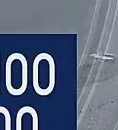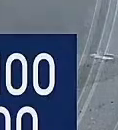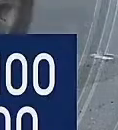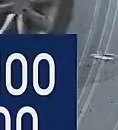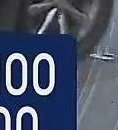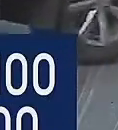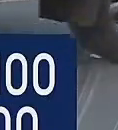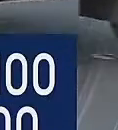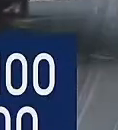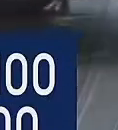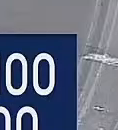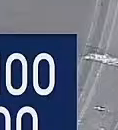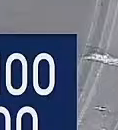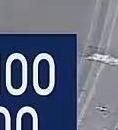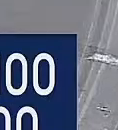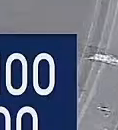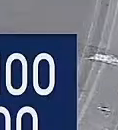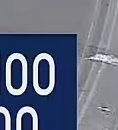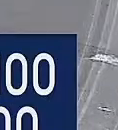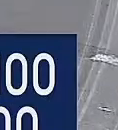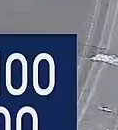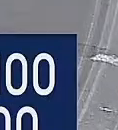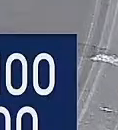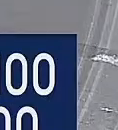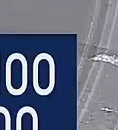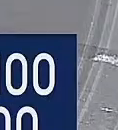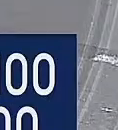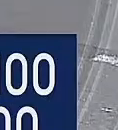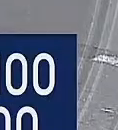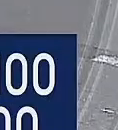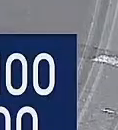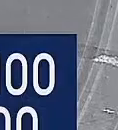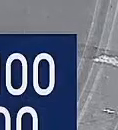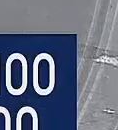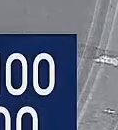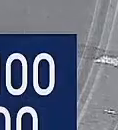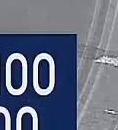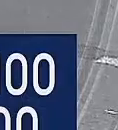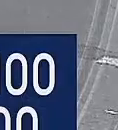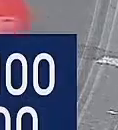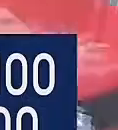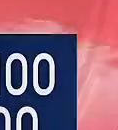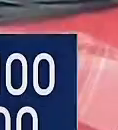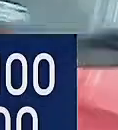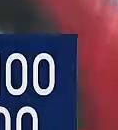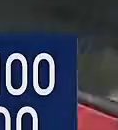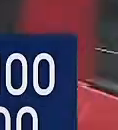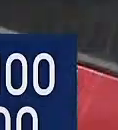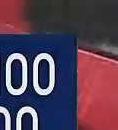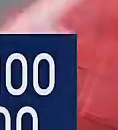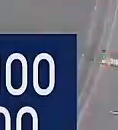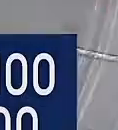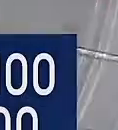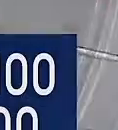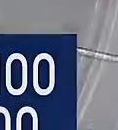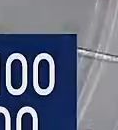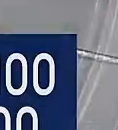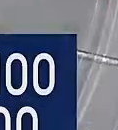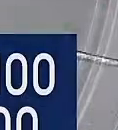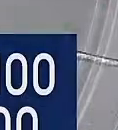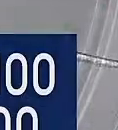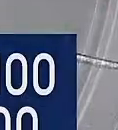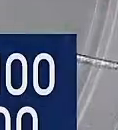de la tarde hasta las 9 de la noche. Recuerde que la sanción incluye una multa de